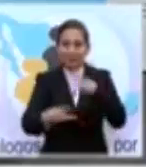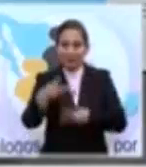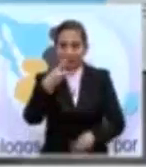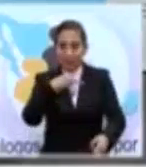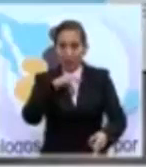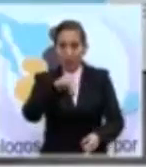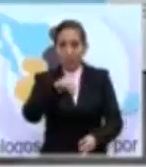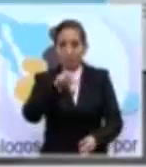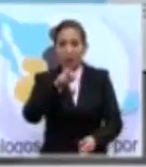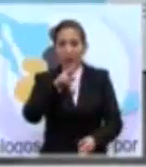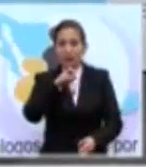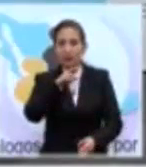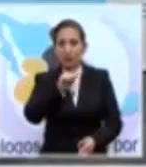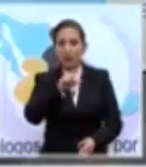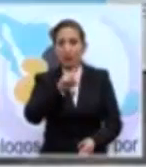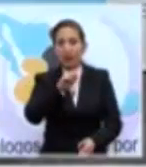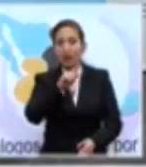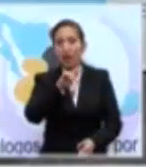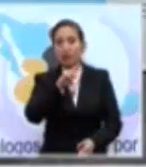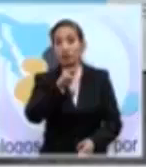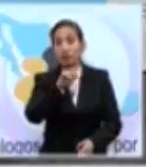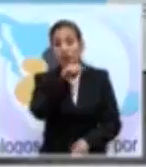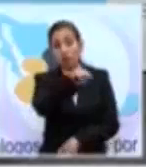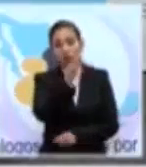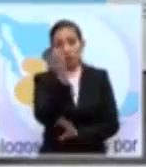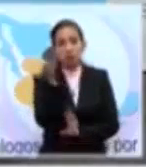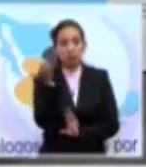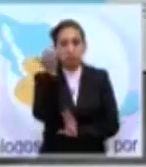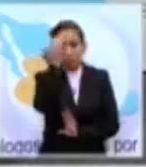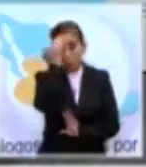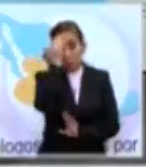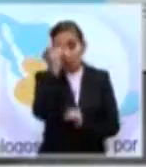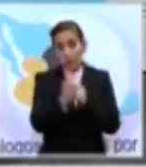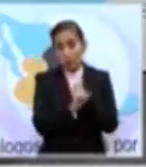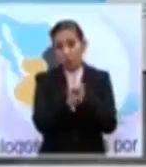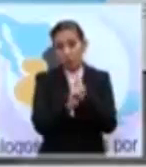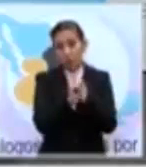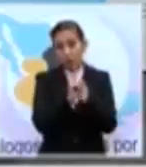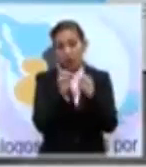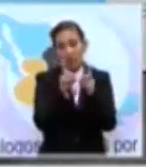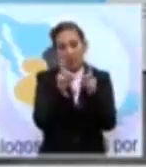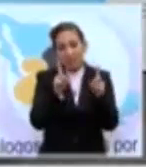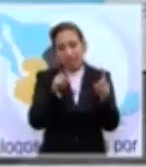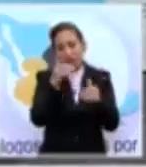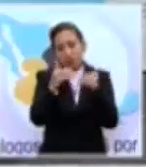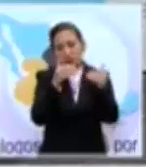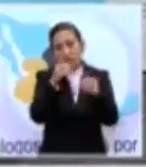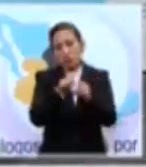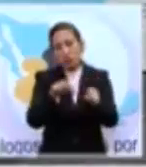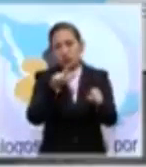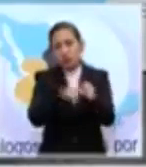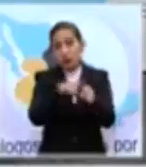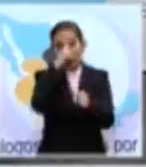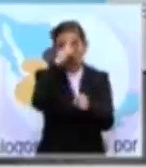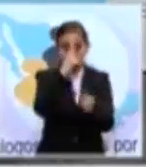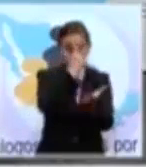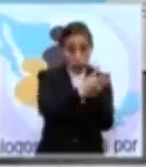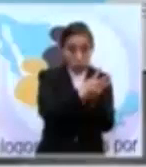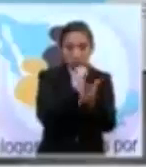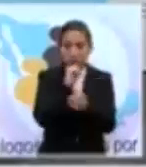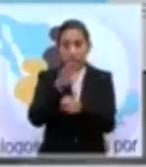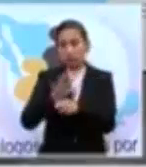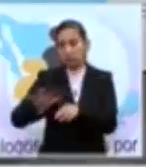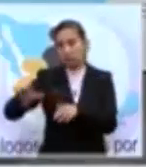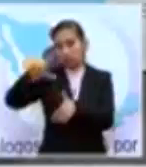Castro, mujer que conoce de los problemas del desarrollo social, no solo de México, sino de gran parte de